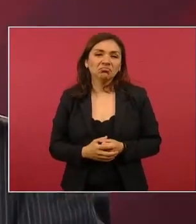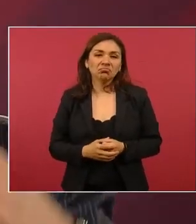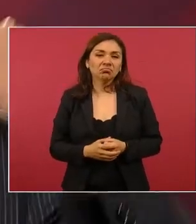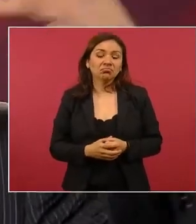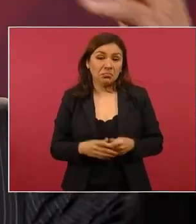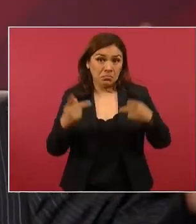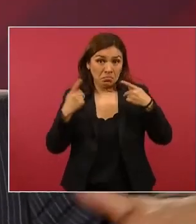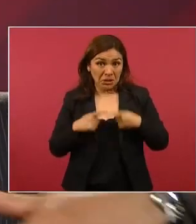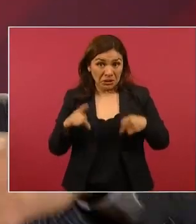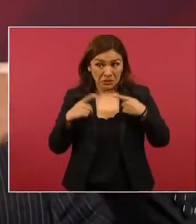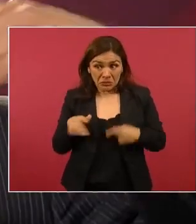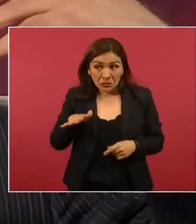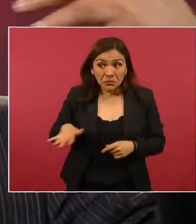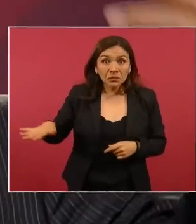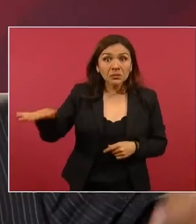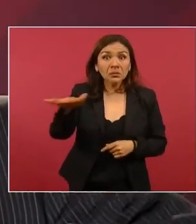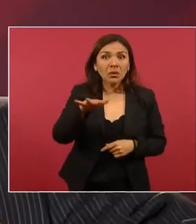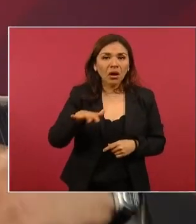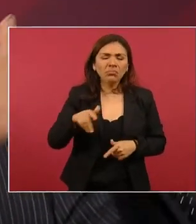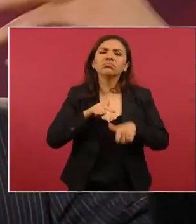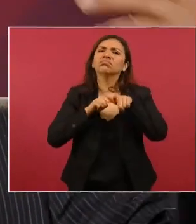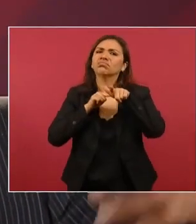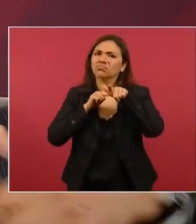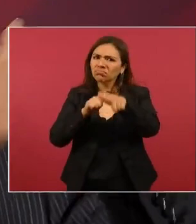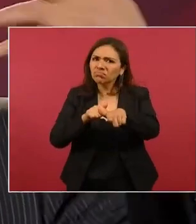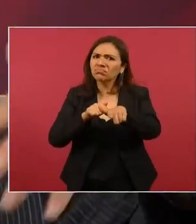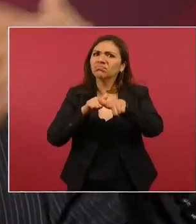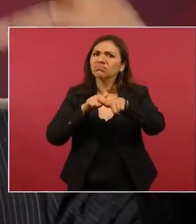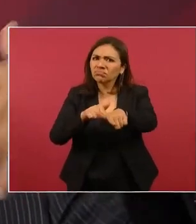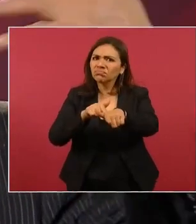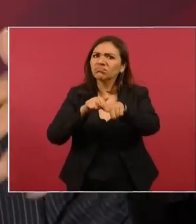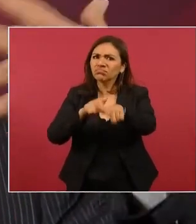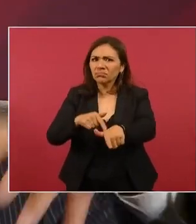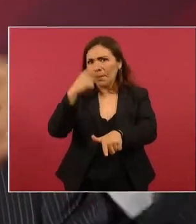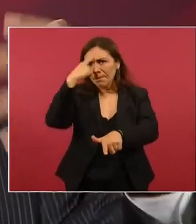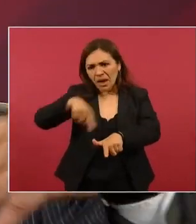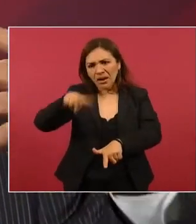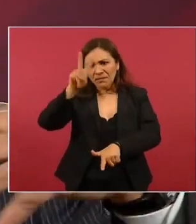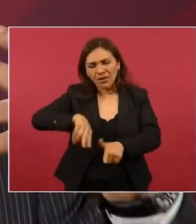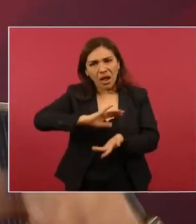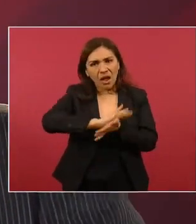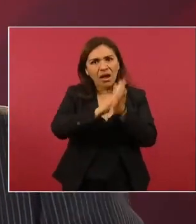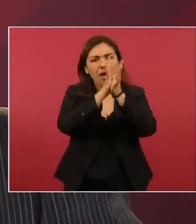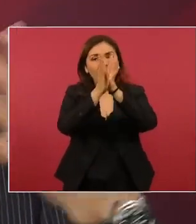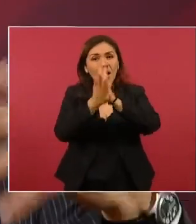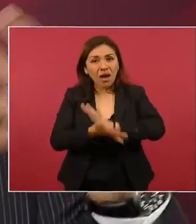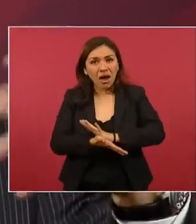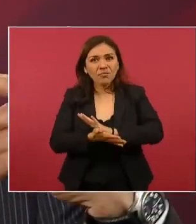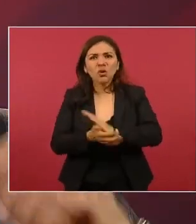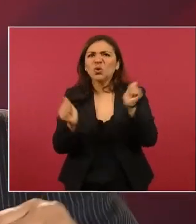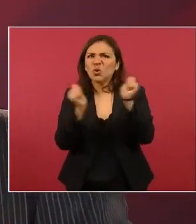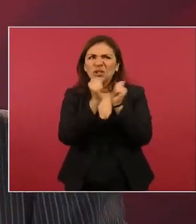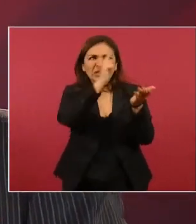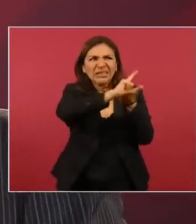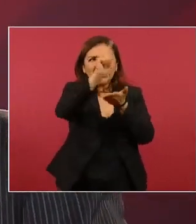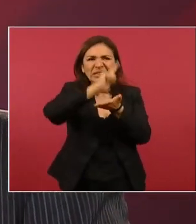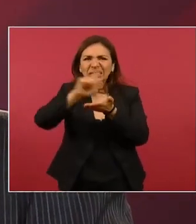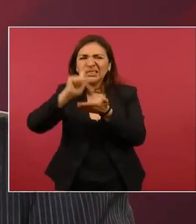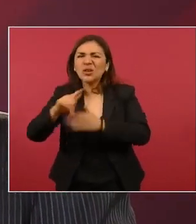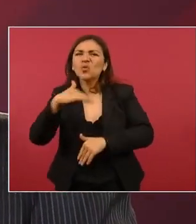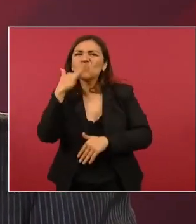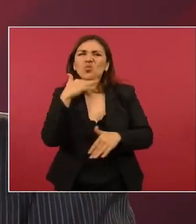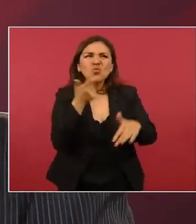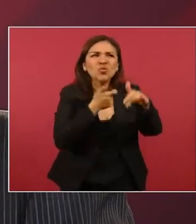La gente va a seguir apoyando la transformación, limpiando de corrupción el